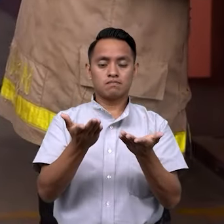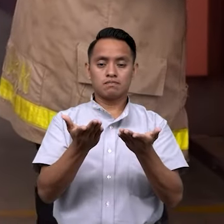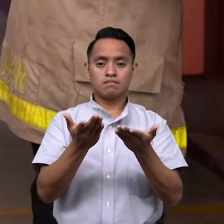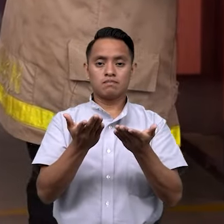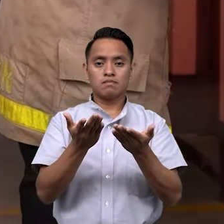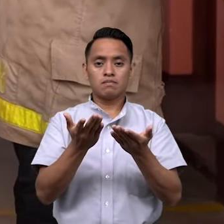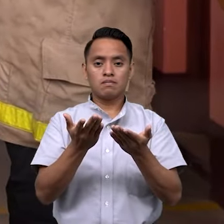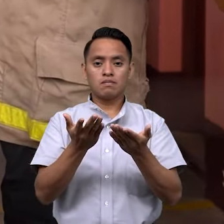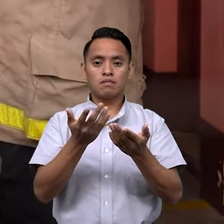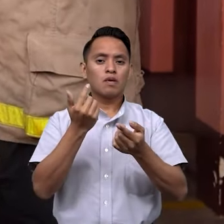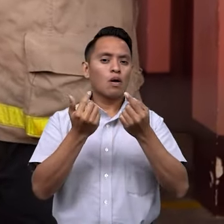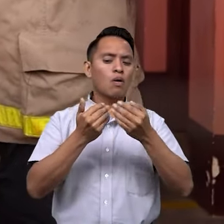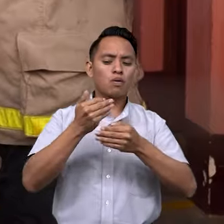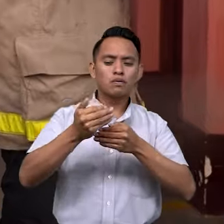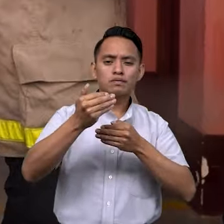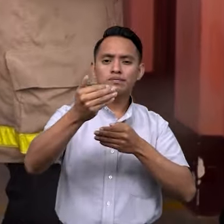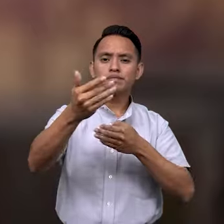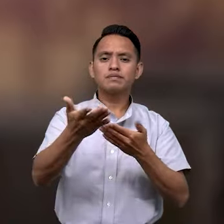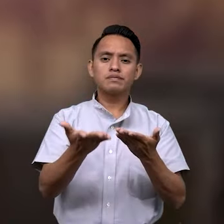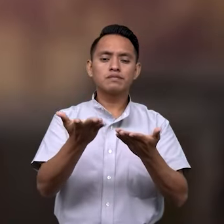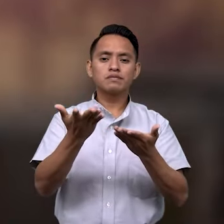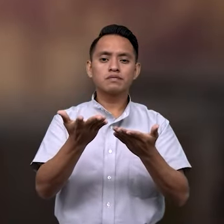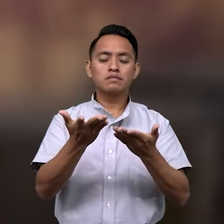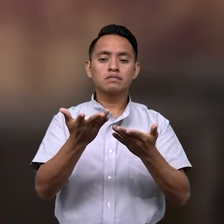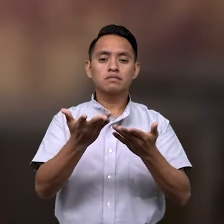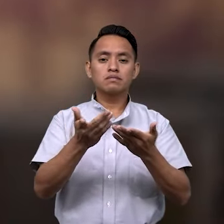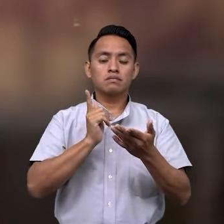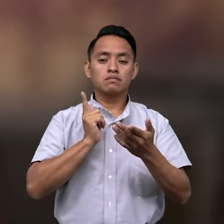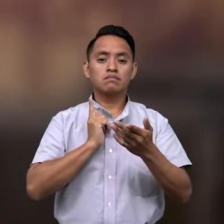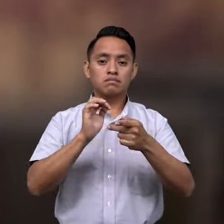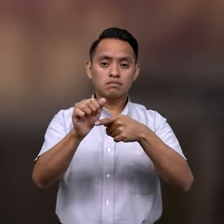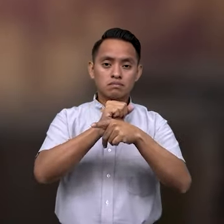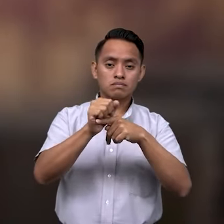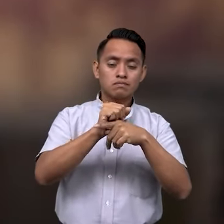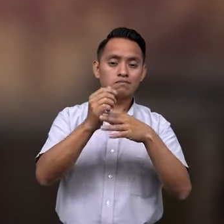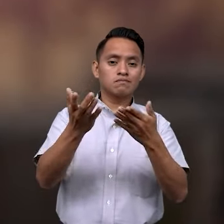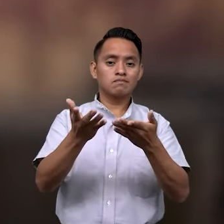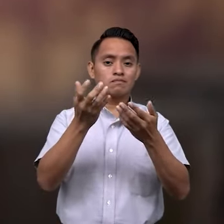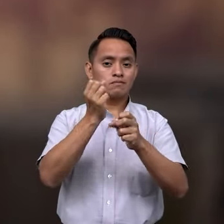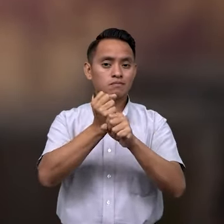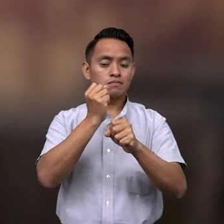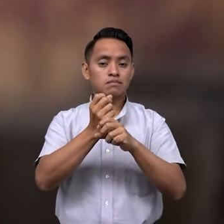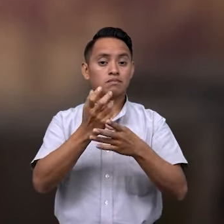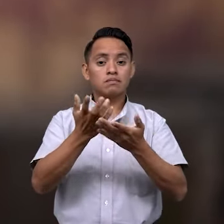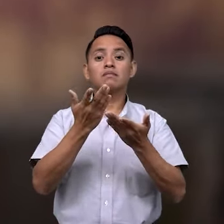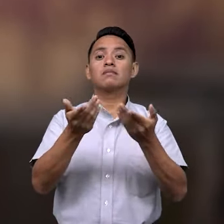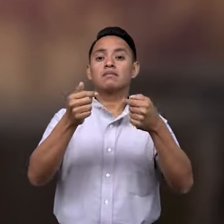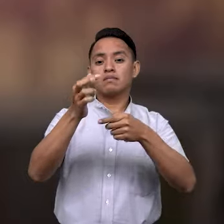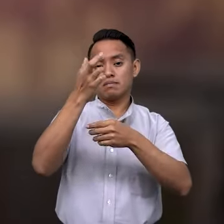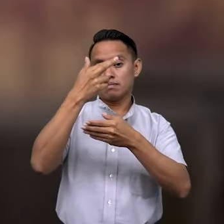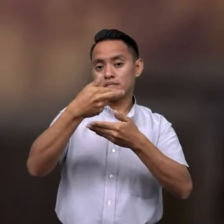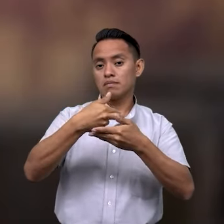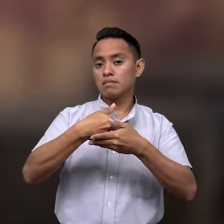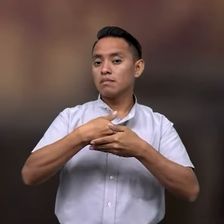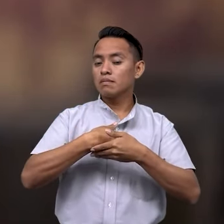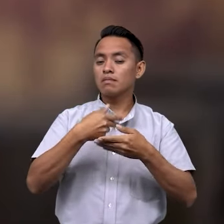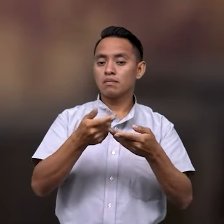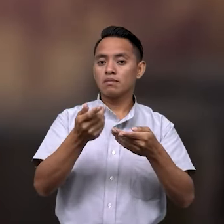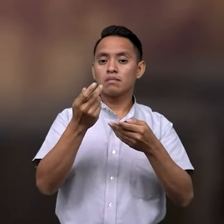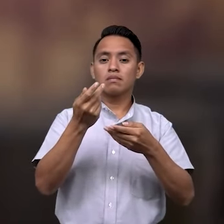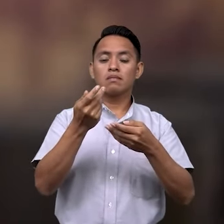vamos a tener una situación de esta. Entonces hay que tomar con responsabilidad estas